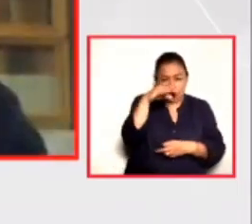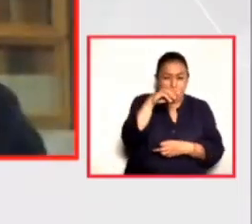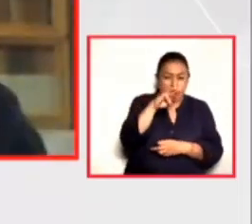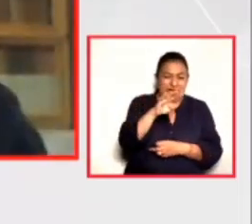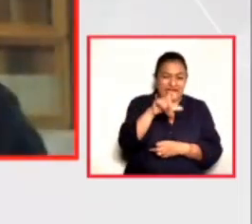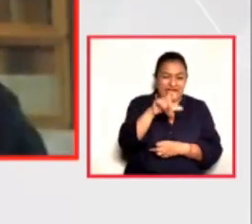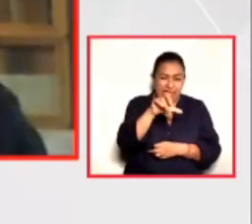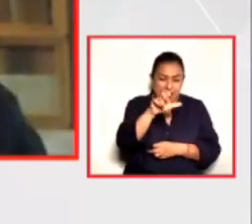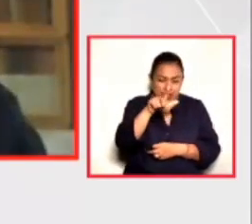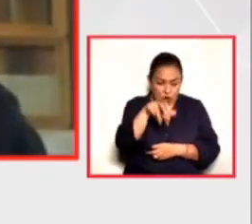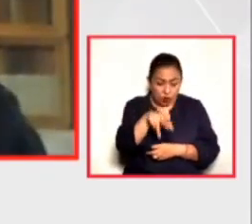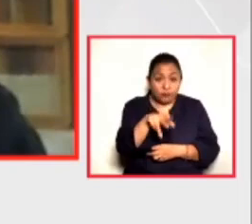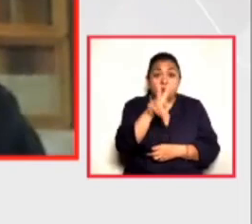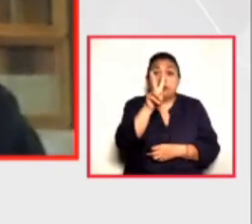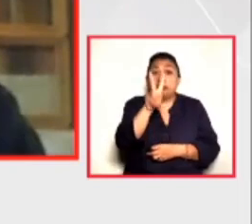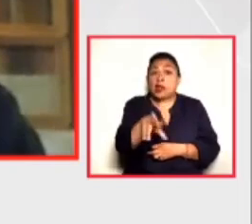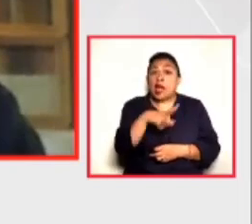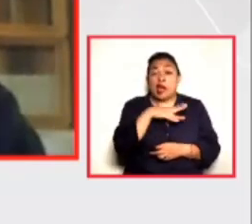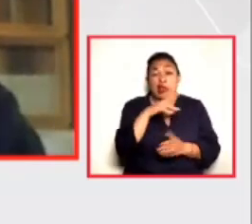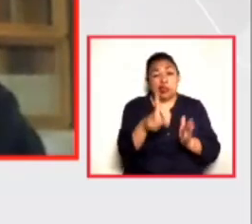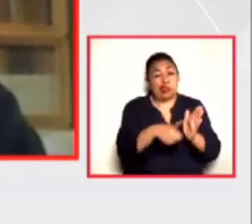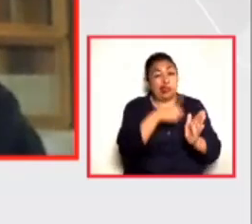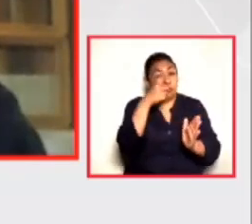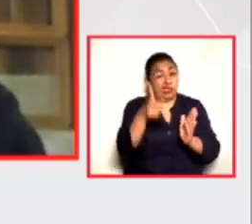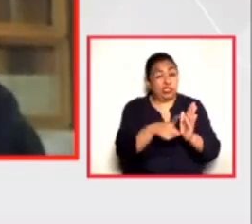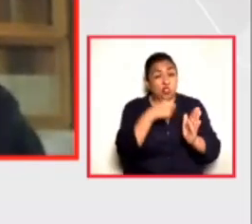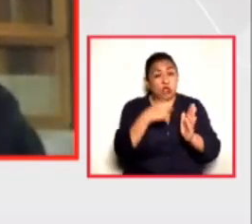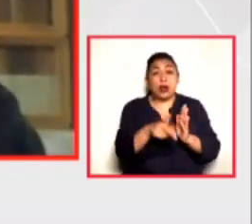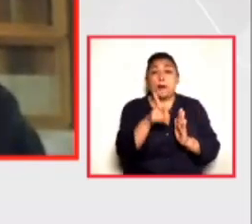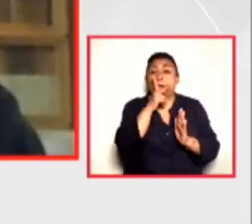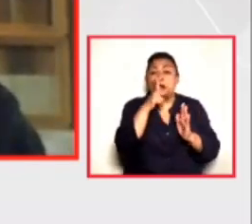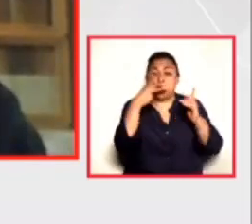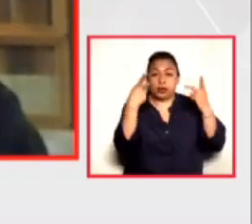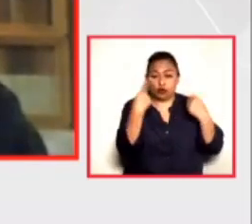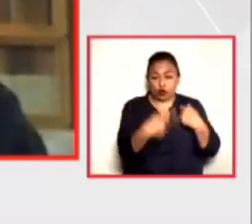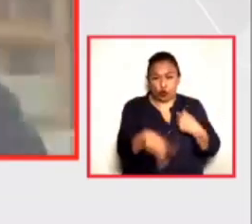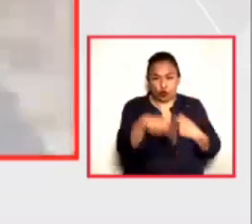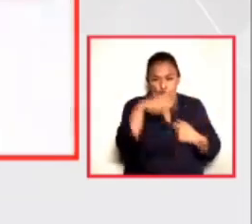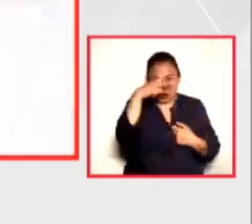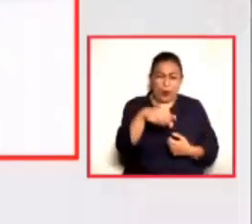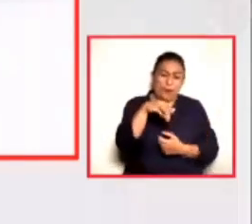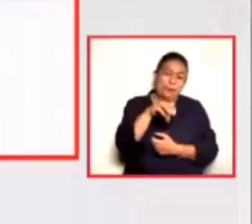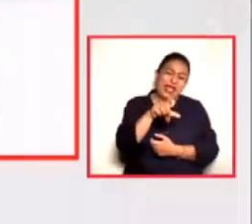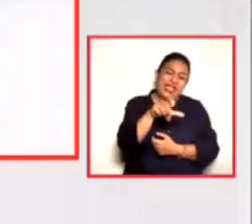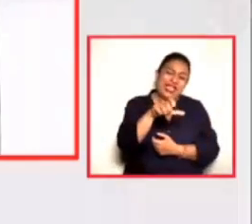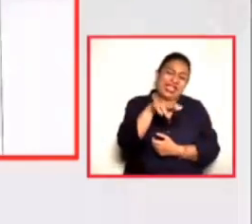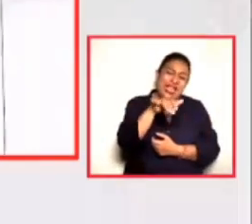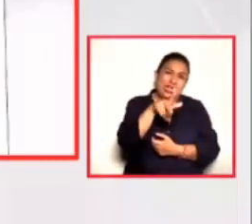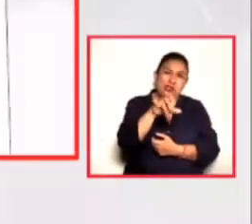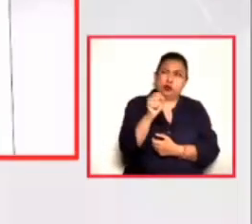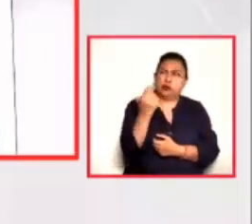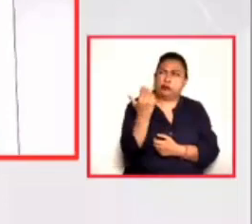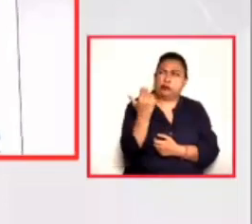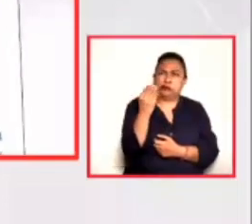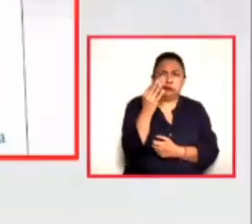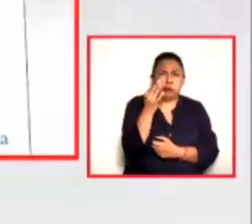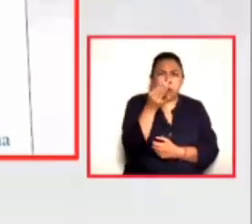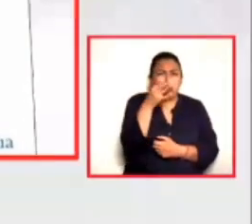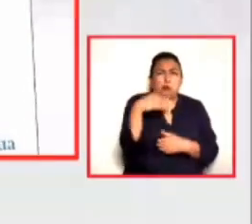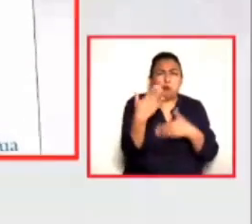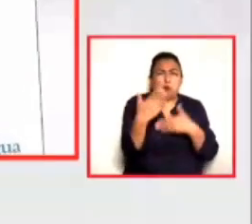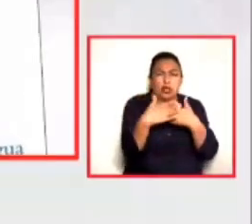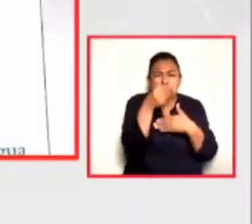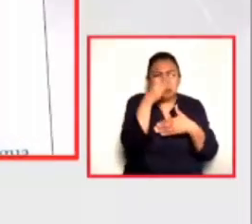un gran diccionario de mexicanismos que está a punto de concluirse en una segunda versión. Y bueno, cuando